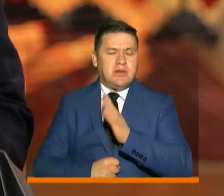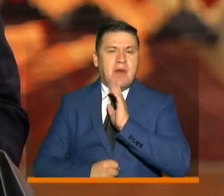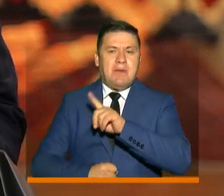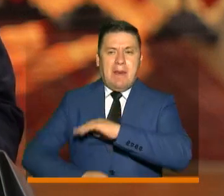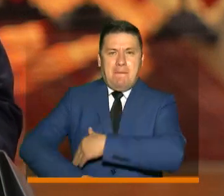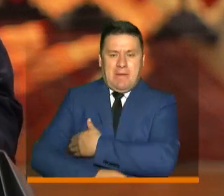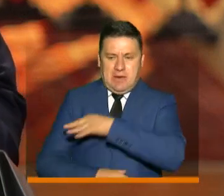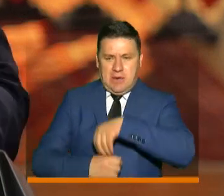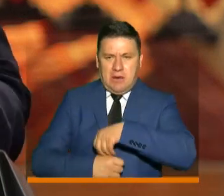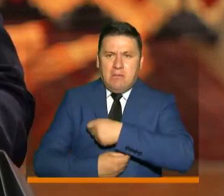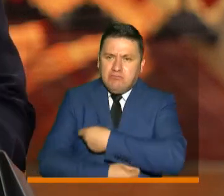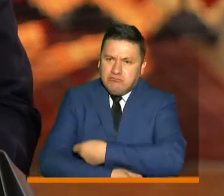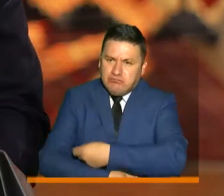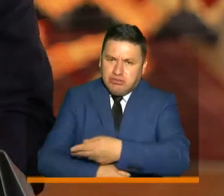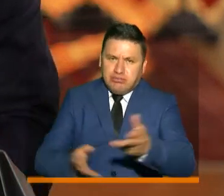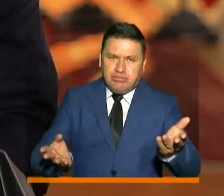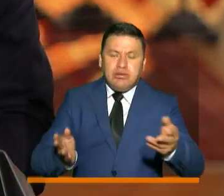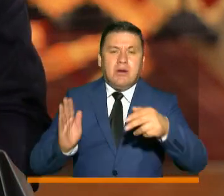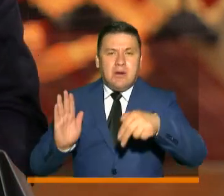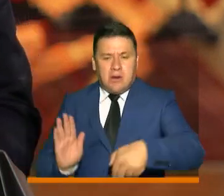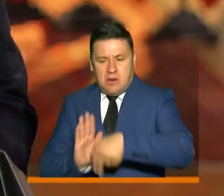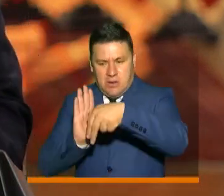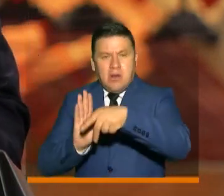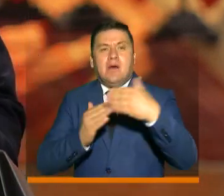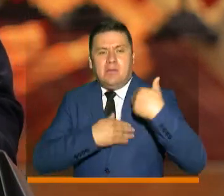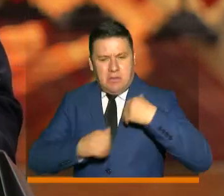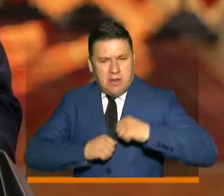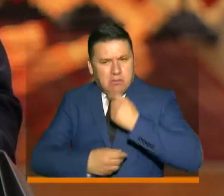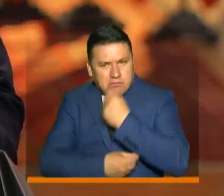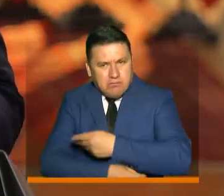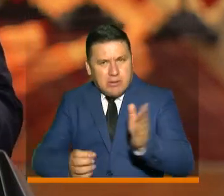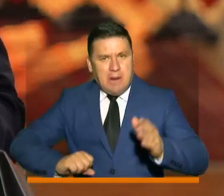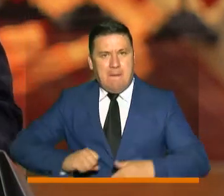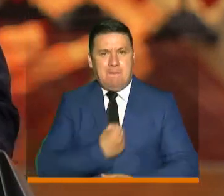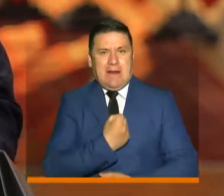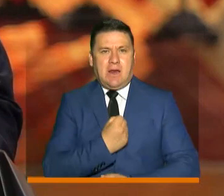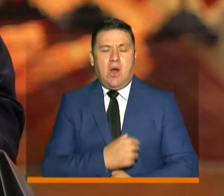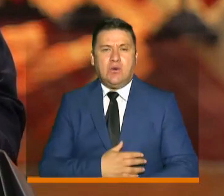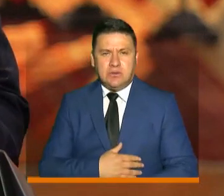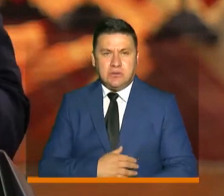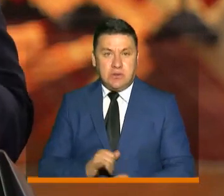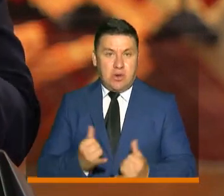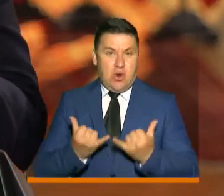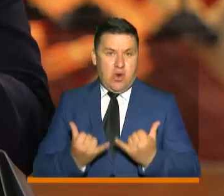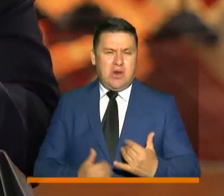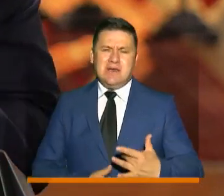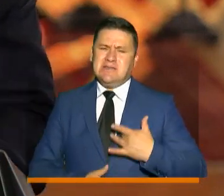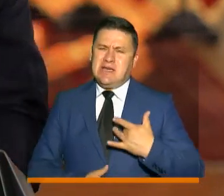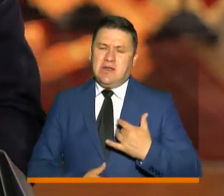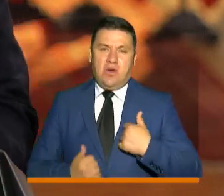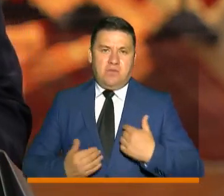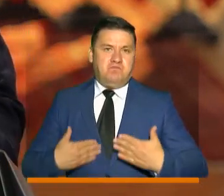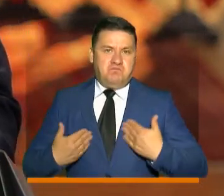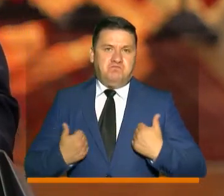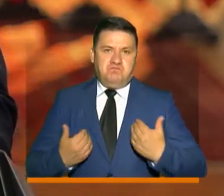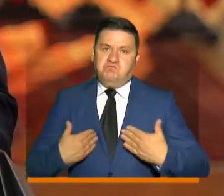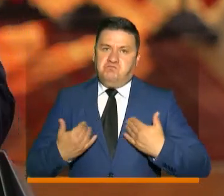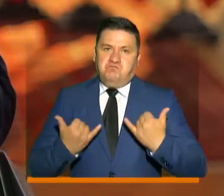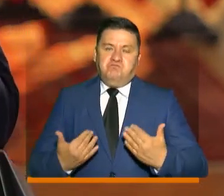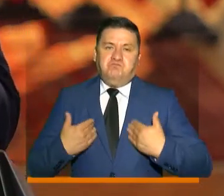ministerio del interior y la unidad de gestión del riesgo hoy me siento muy contento